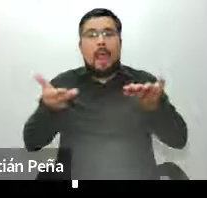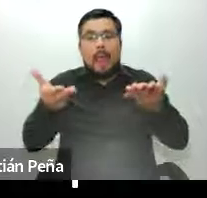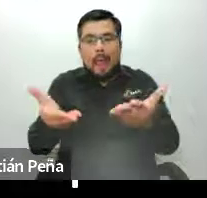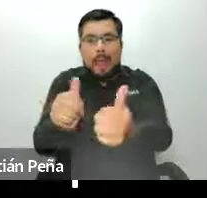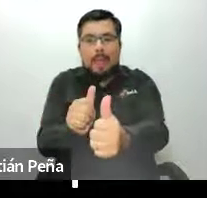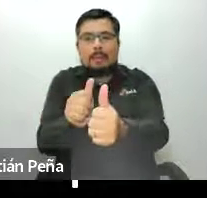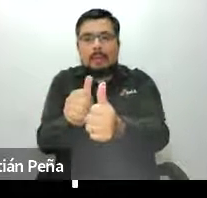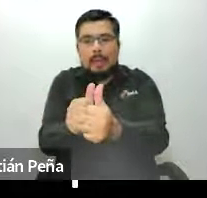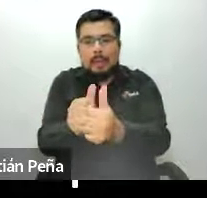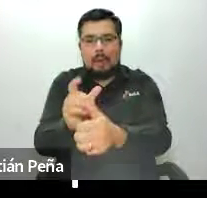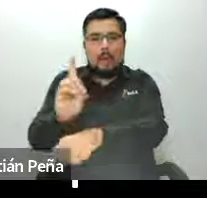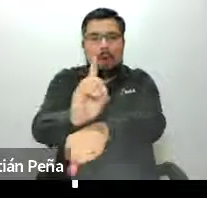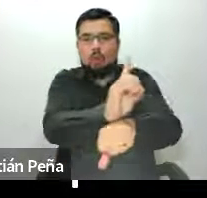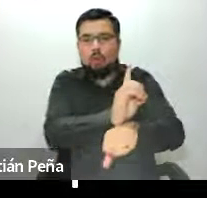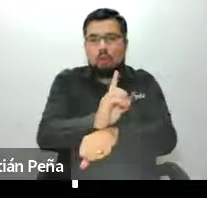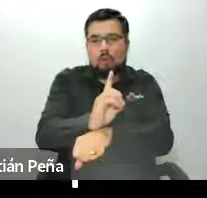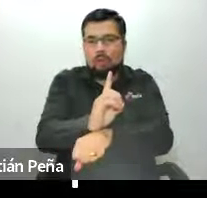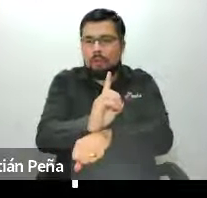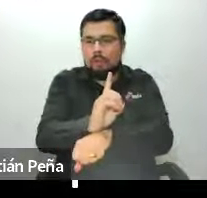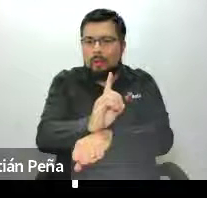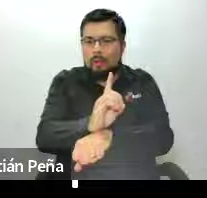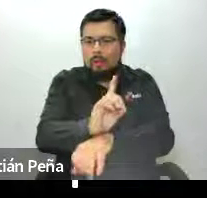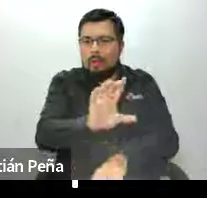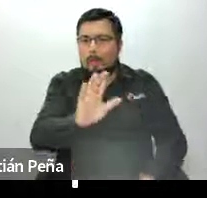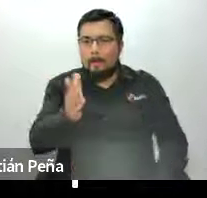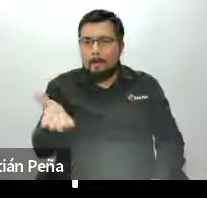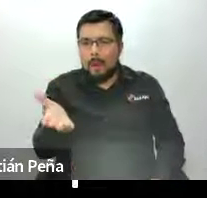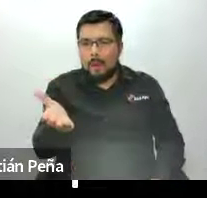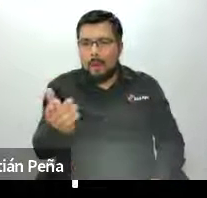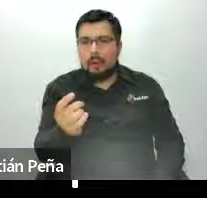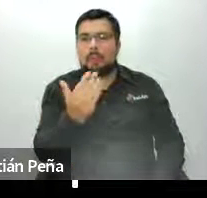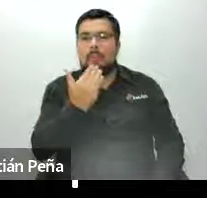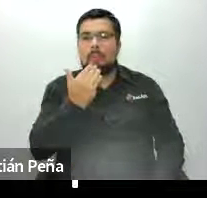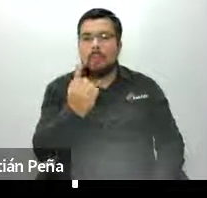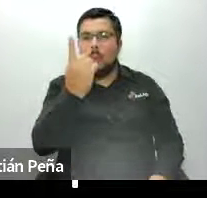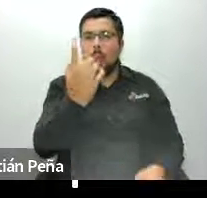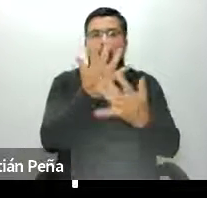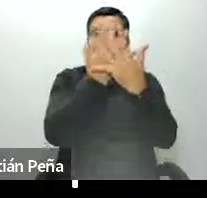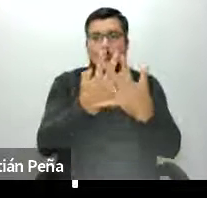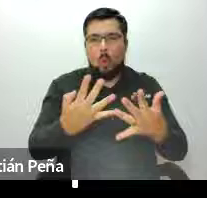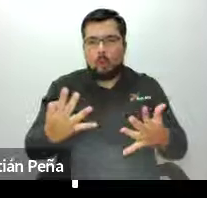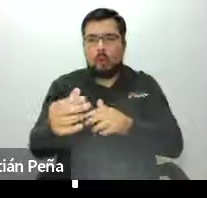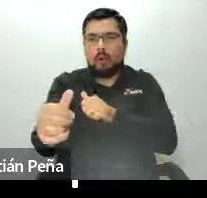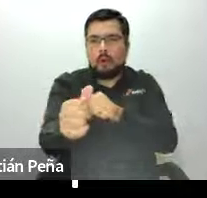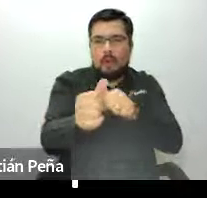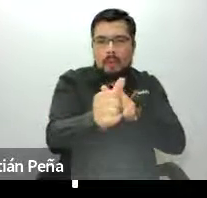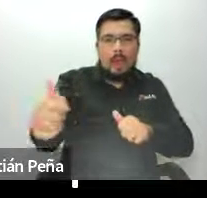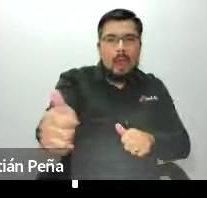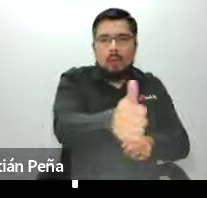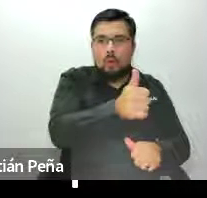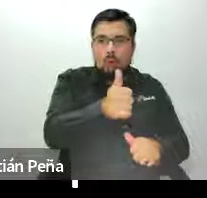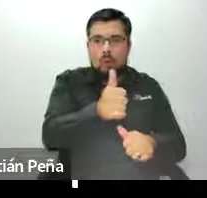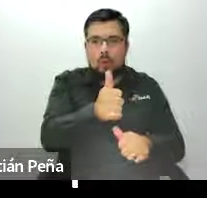un currículum que sea cercano a todos los estudiantes, sobre todo aquellos estudiantes que nos generan más